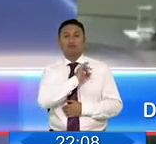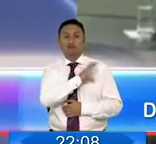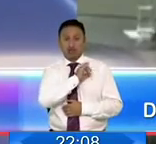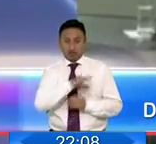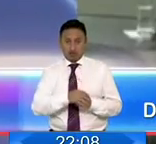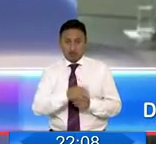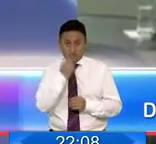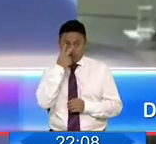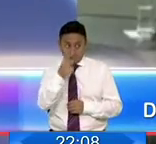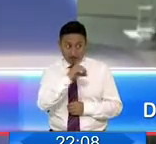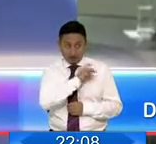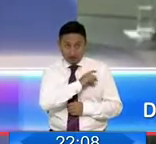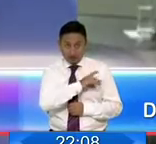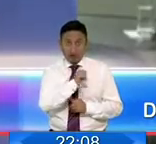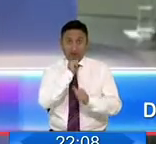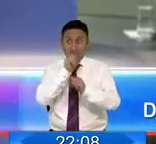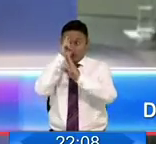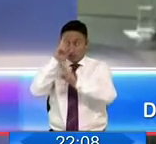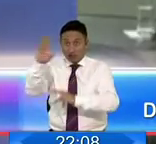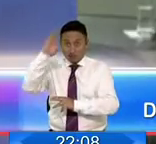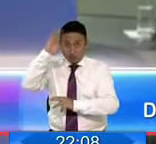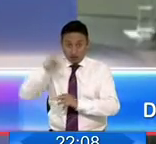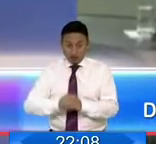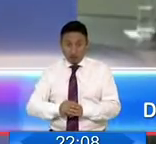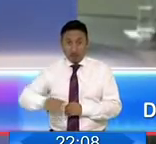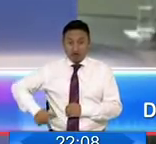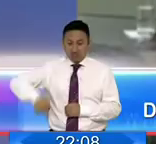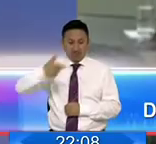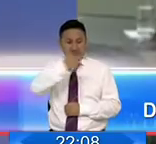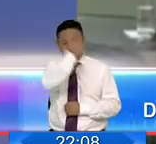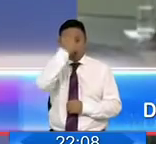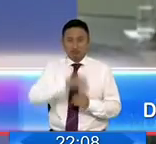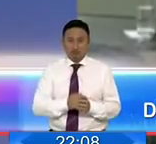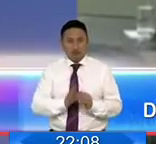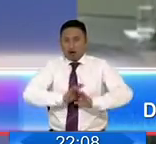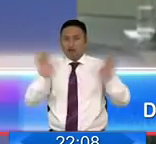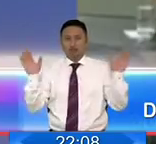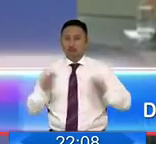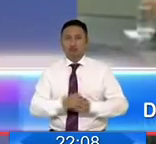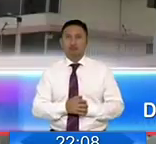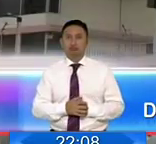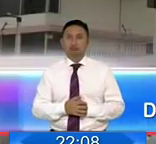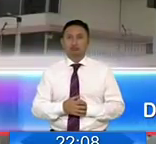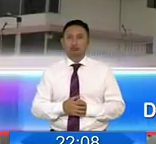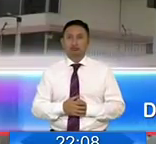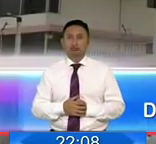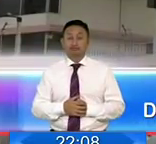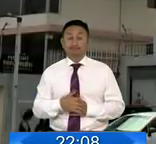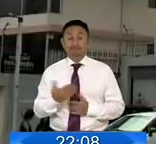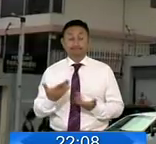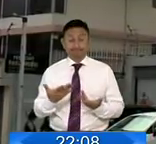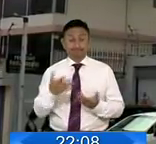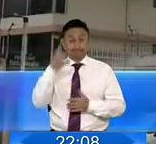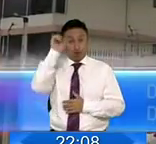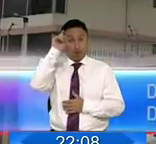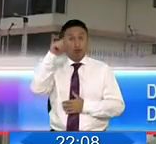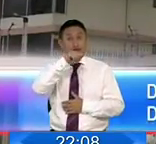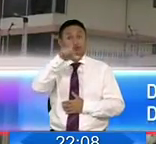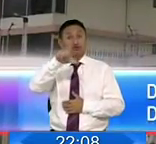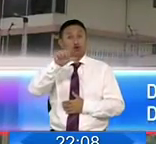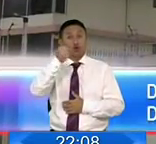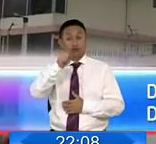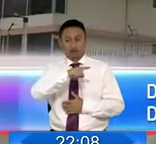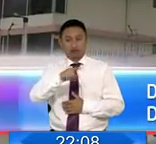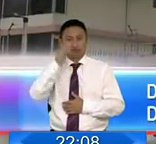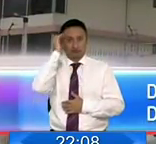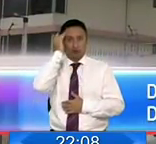Chile, cuando no se respeta a un carabinero, saca, desenfunde el revólver y le pega el tiro y se acabó. Lo pronunciado por Marcos López preocupa a la Defensoría